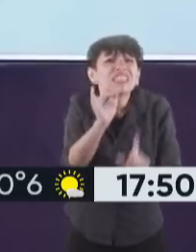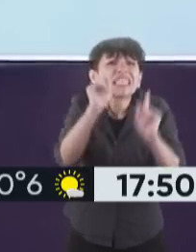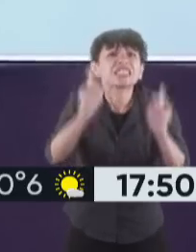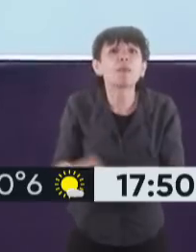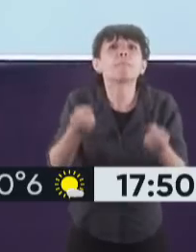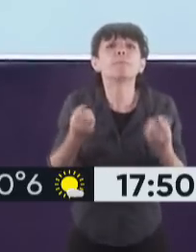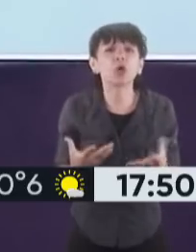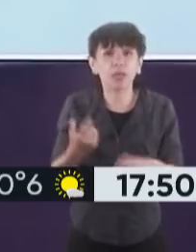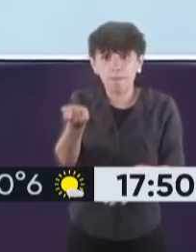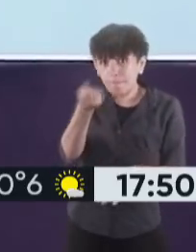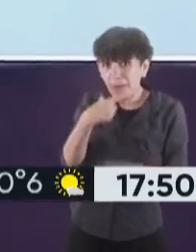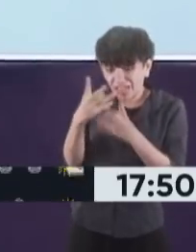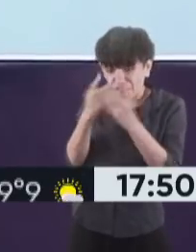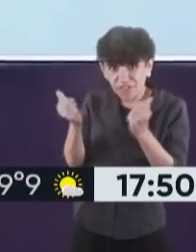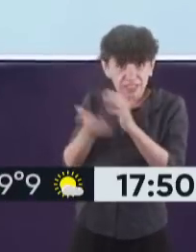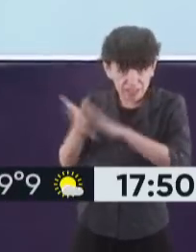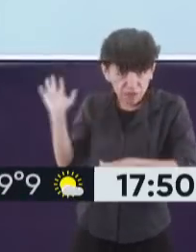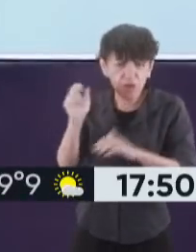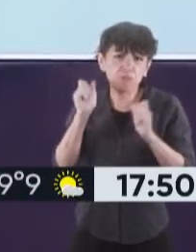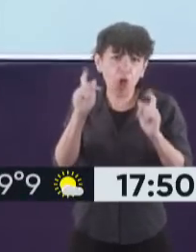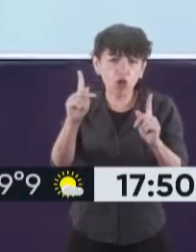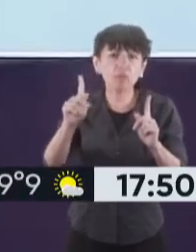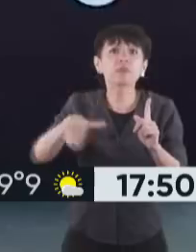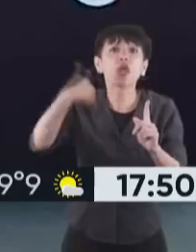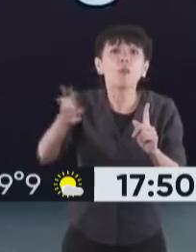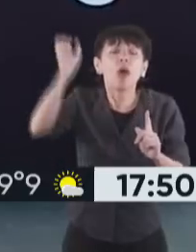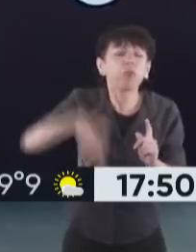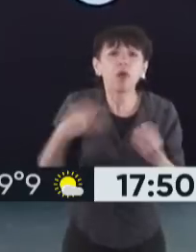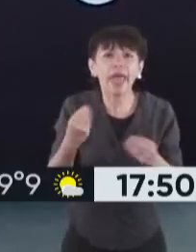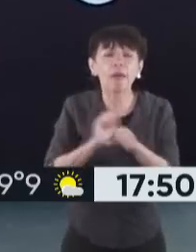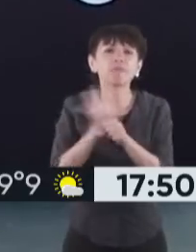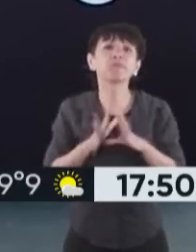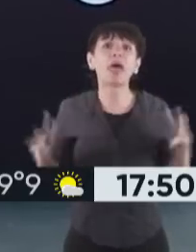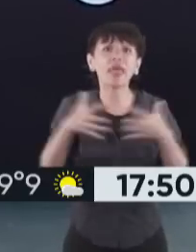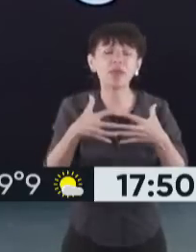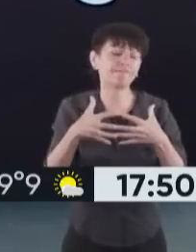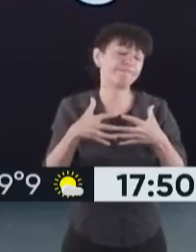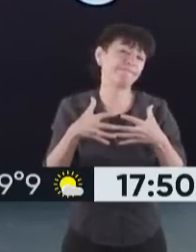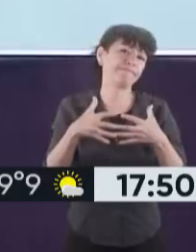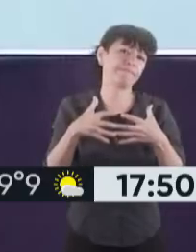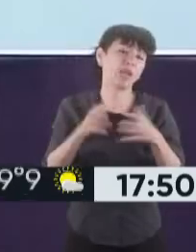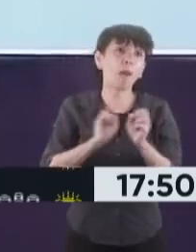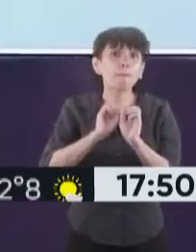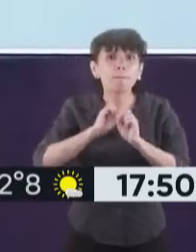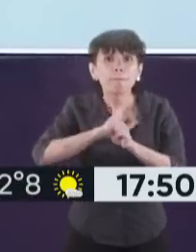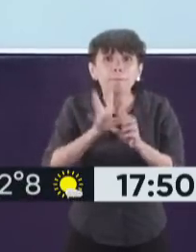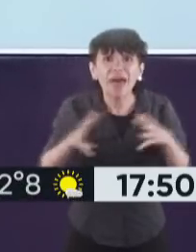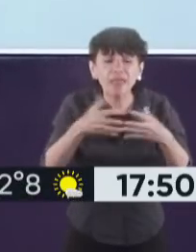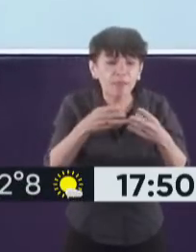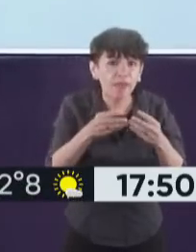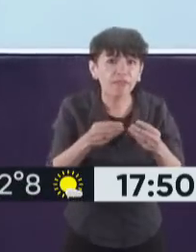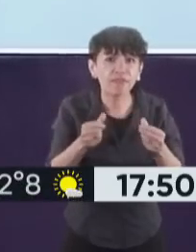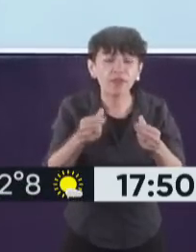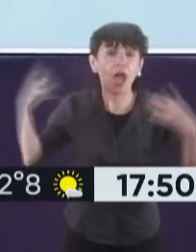Macri vino algo muy parecido a Macri, que se fue la pandemia. Y cuando la pandemia empezaba a terminar, apareció la guerra. Y la guerra llevó